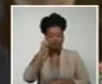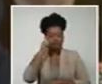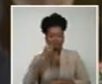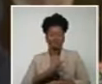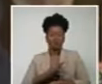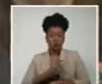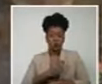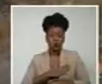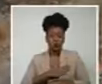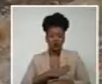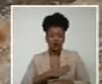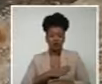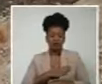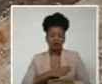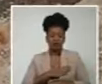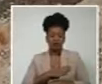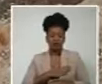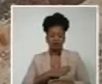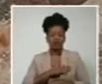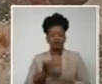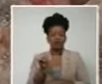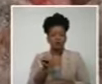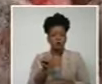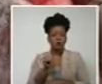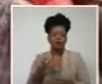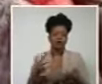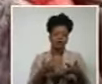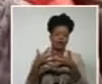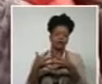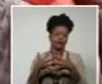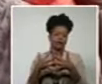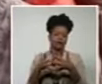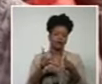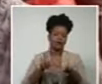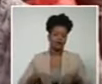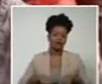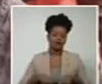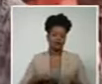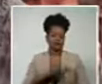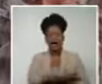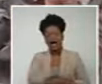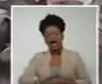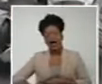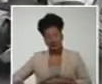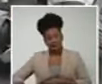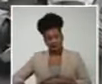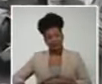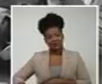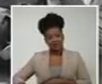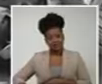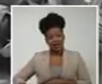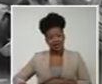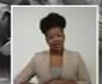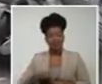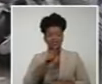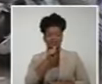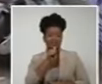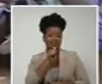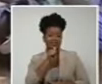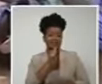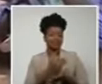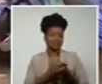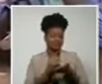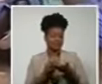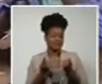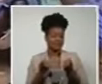que al continente aún lo extorsiona el brazo largo del monopolio, que el hambre acecha detrás de las secuoyas y hay una deuda eterna que a pesar del